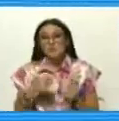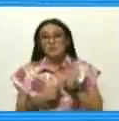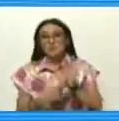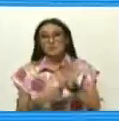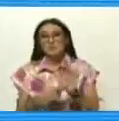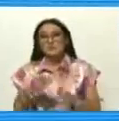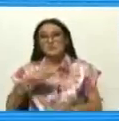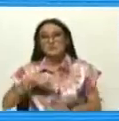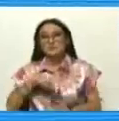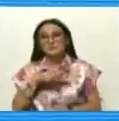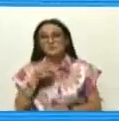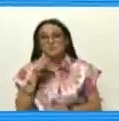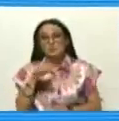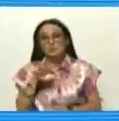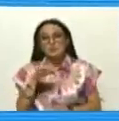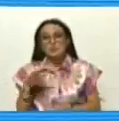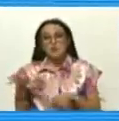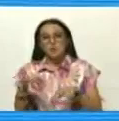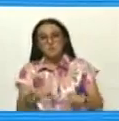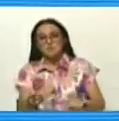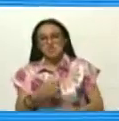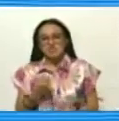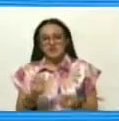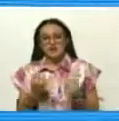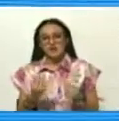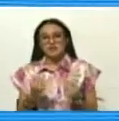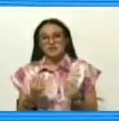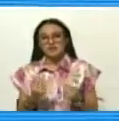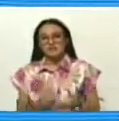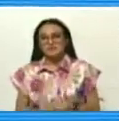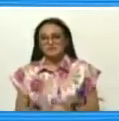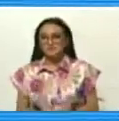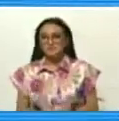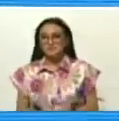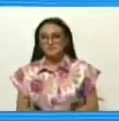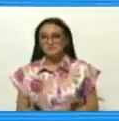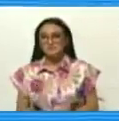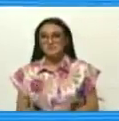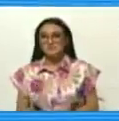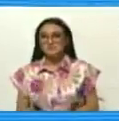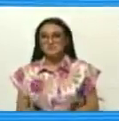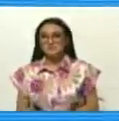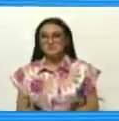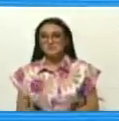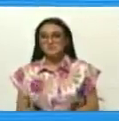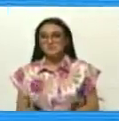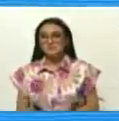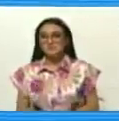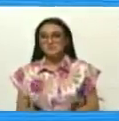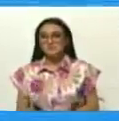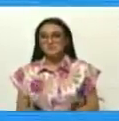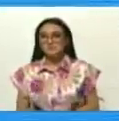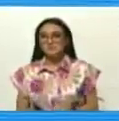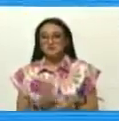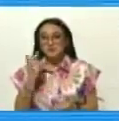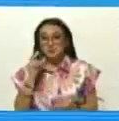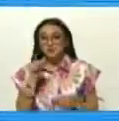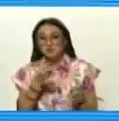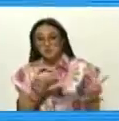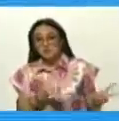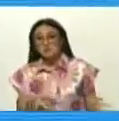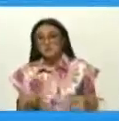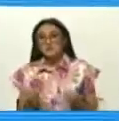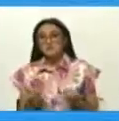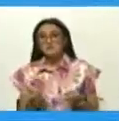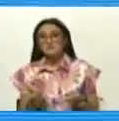somos colonia de nadie. De nadie. Por eso la invitación, compañera,